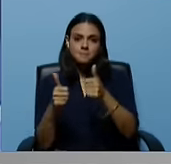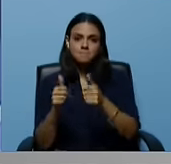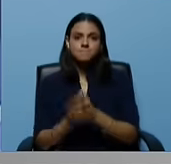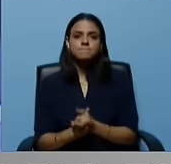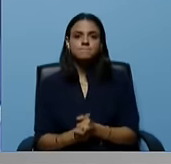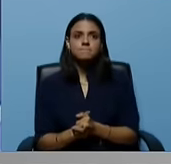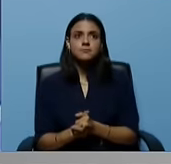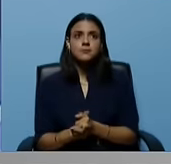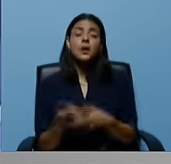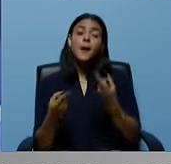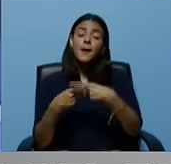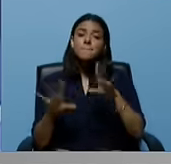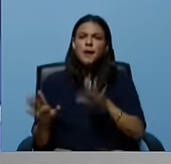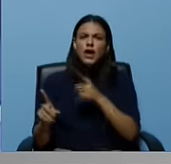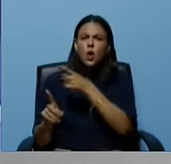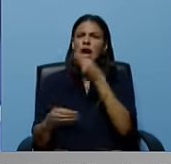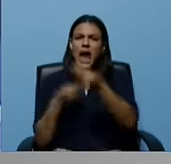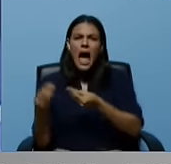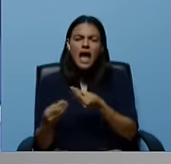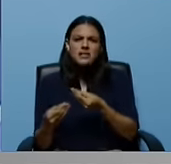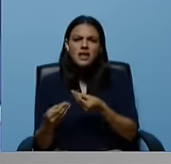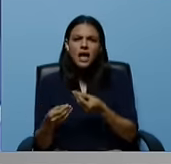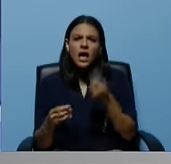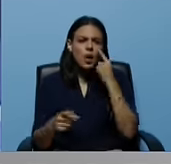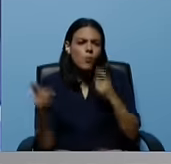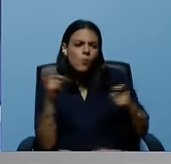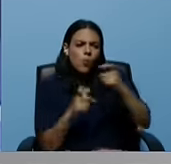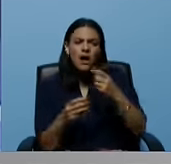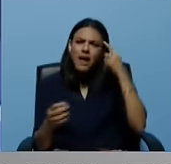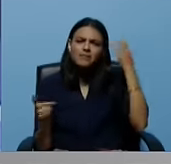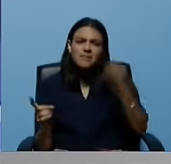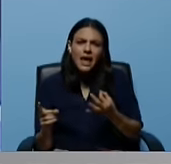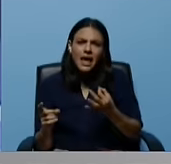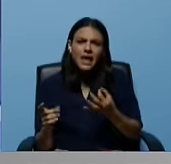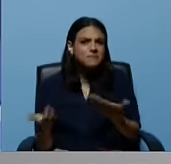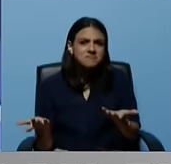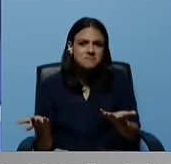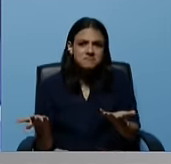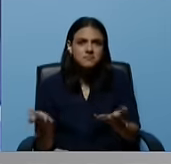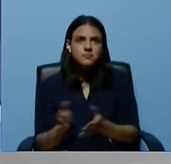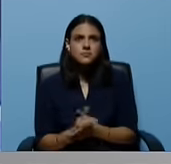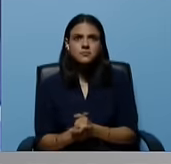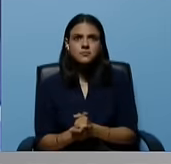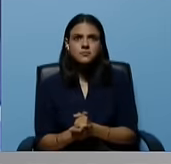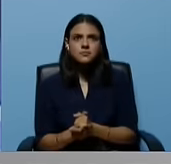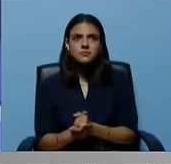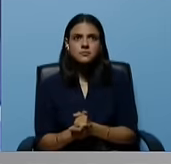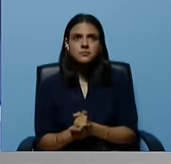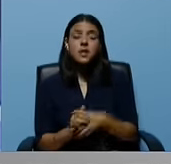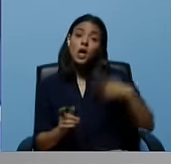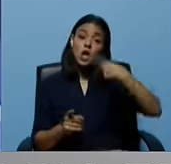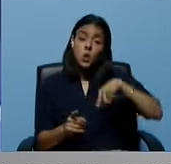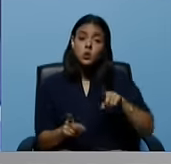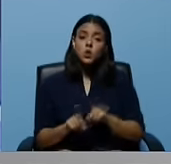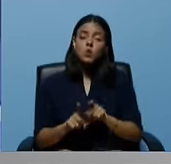Pero esto es con el objeto de que, ya, hemos aguantado